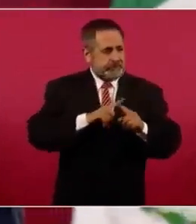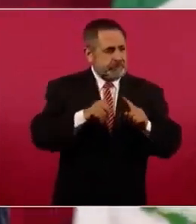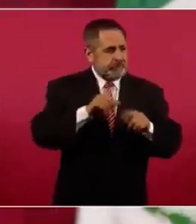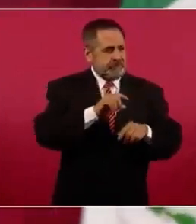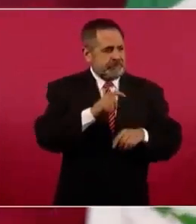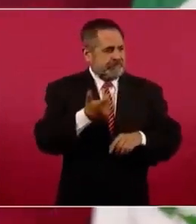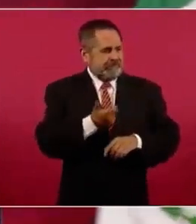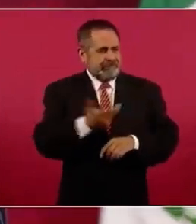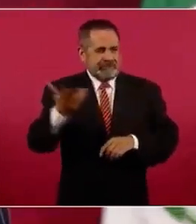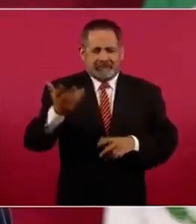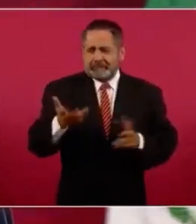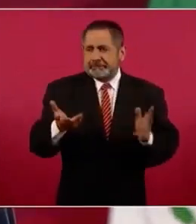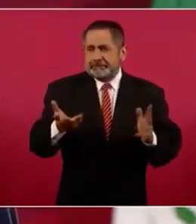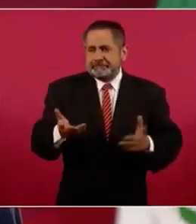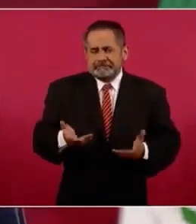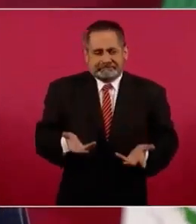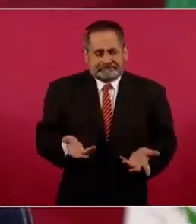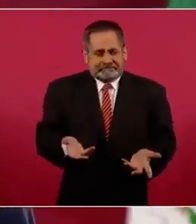importación,